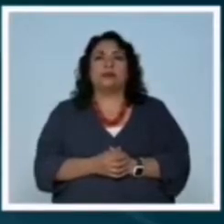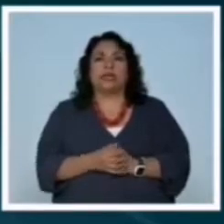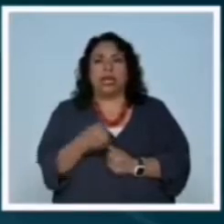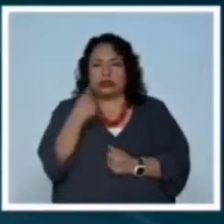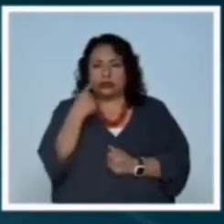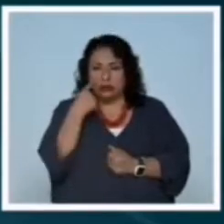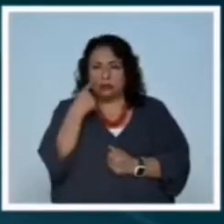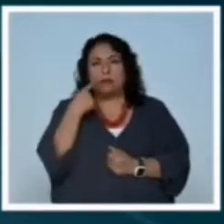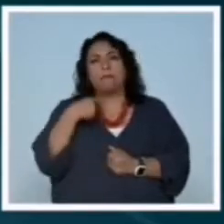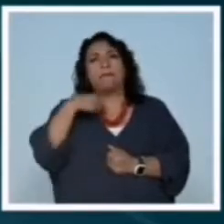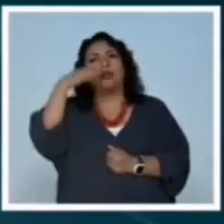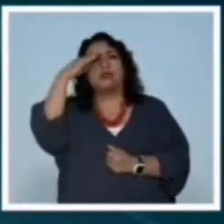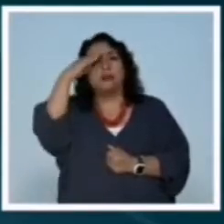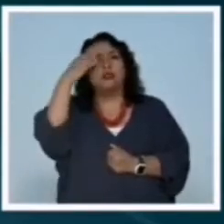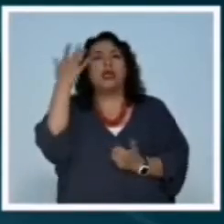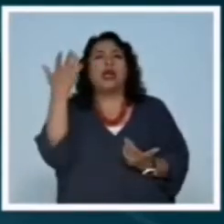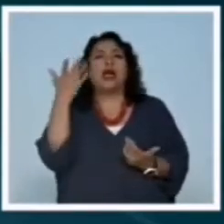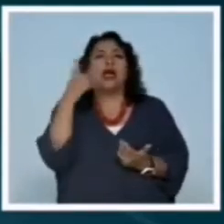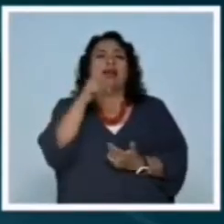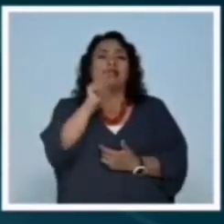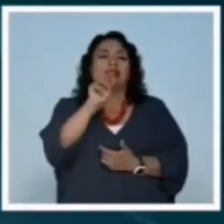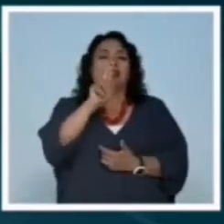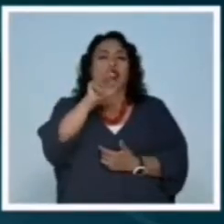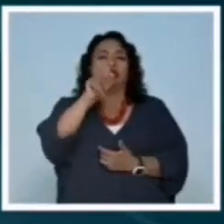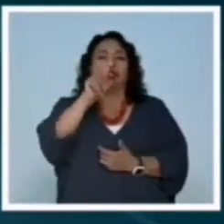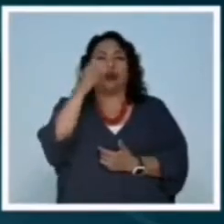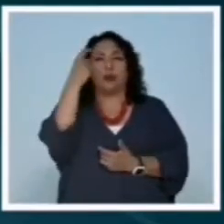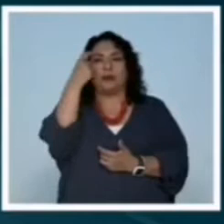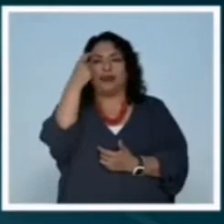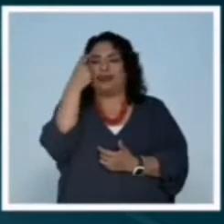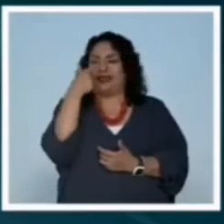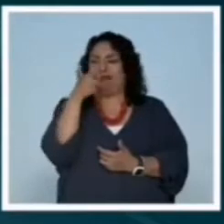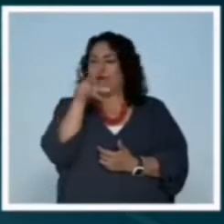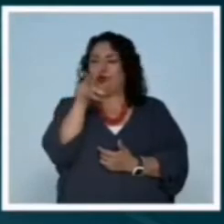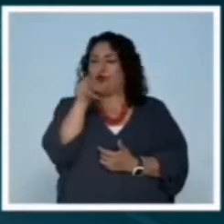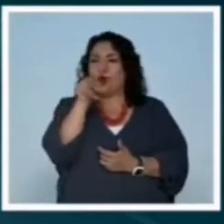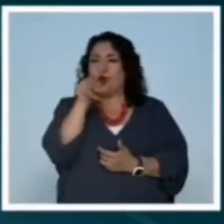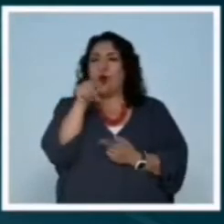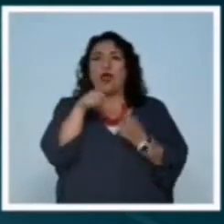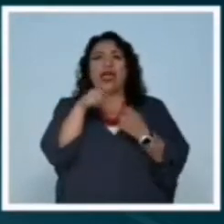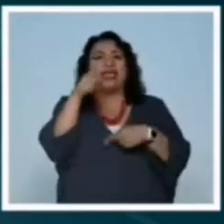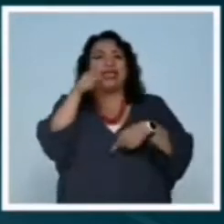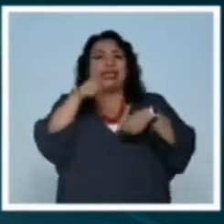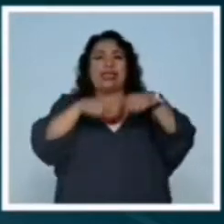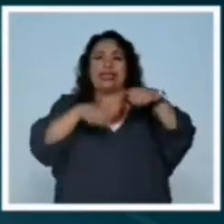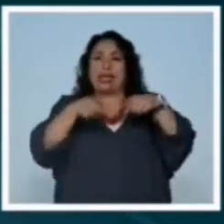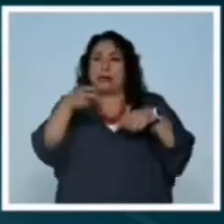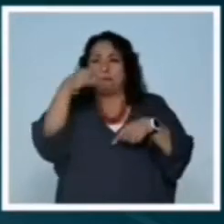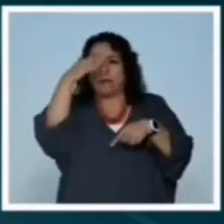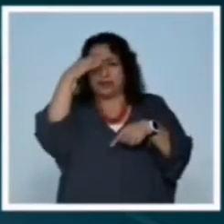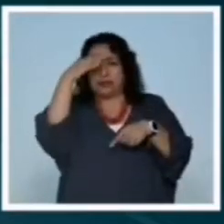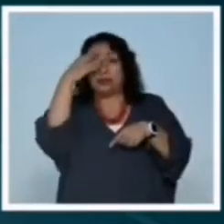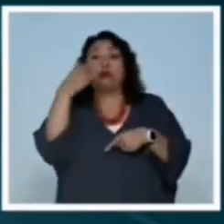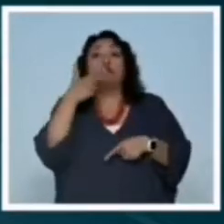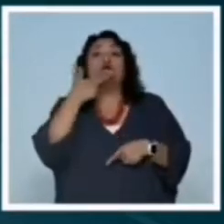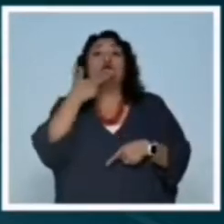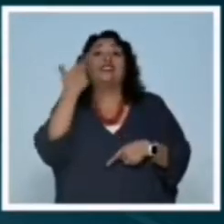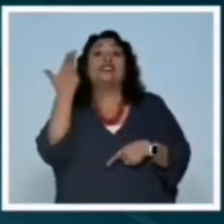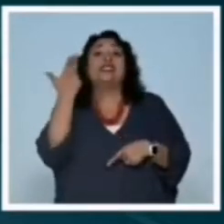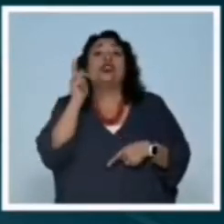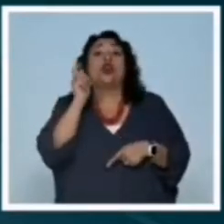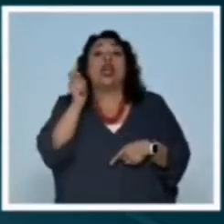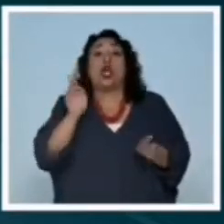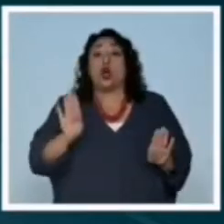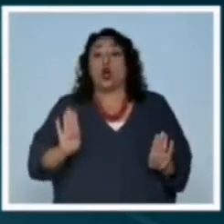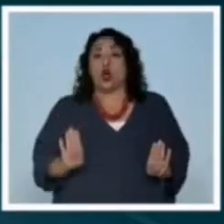muchas ocasiones se piensan que puede ser un trastorno mental y no es así no tenemos que quitar ese tabú el suicidio es una